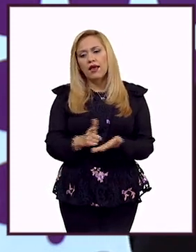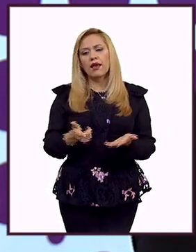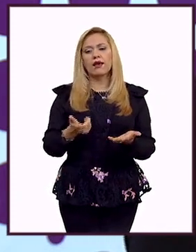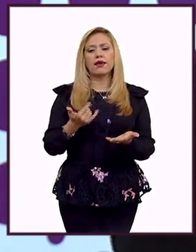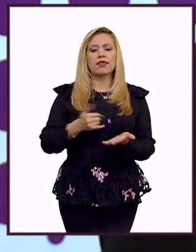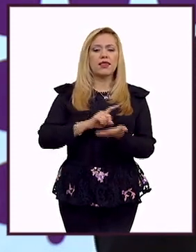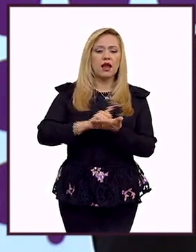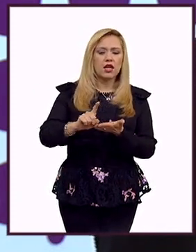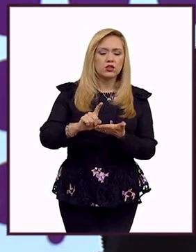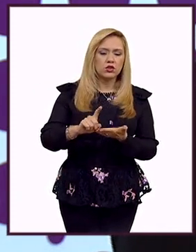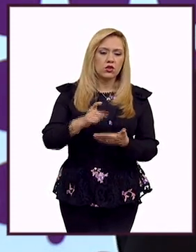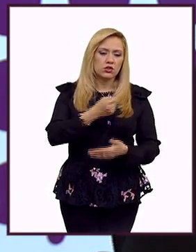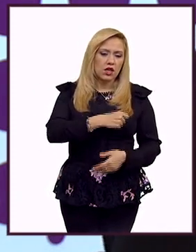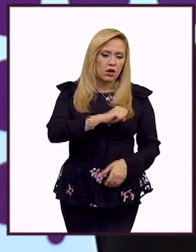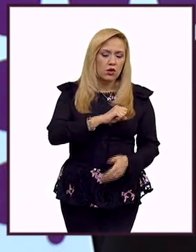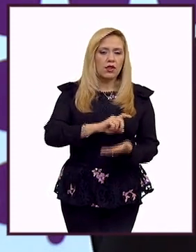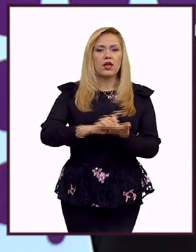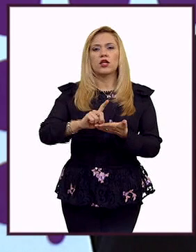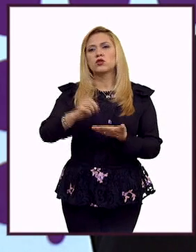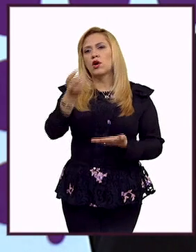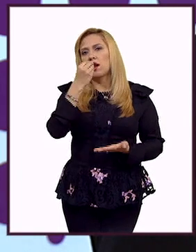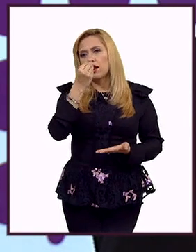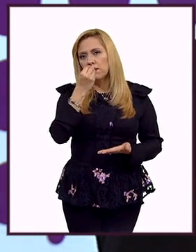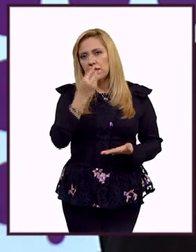la alimentación, en temas del derecho